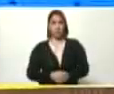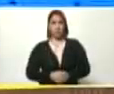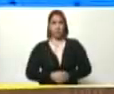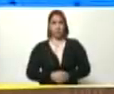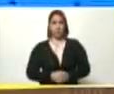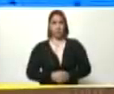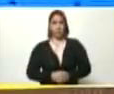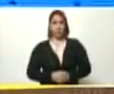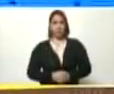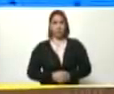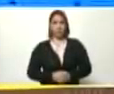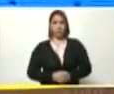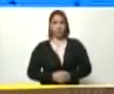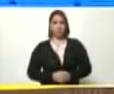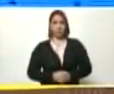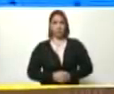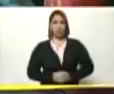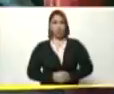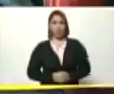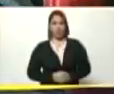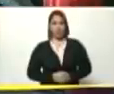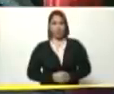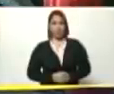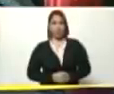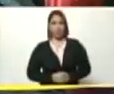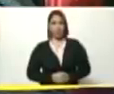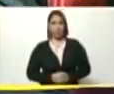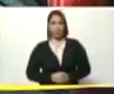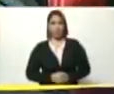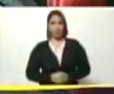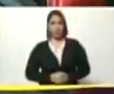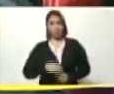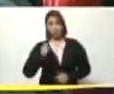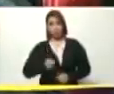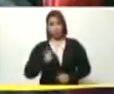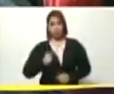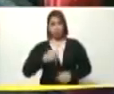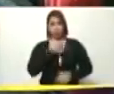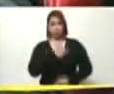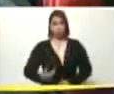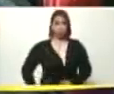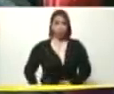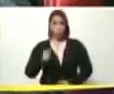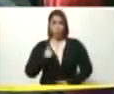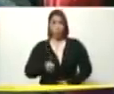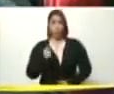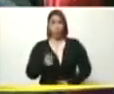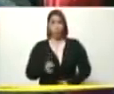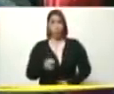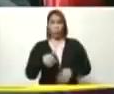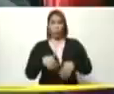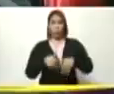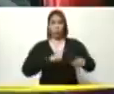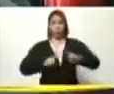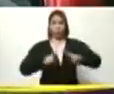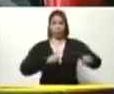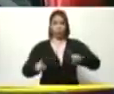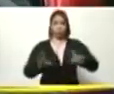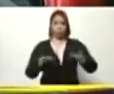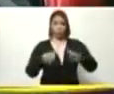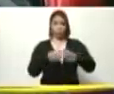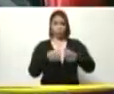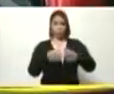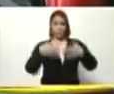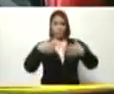Mayor General Jesús Emilio Velázquez Quintero, magistrado, presidente de la Corte Marcial y del Circuito